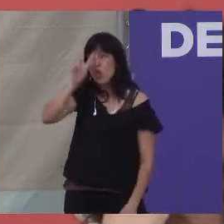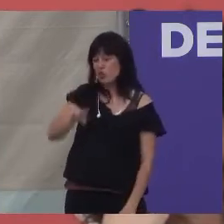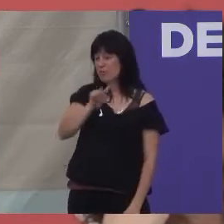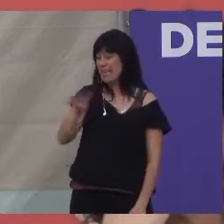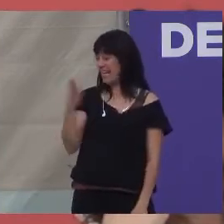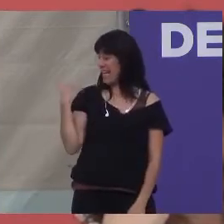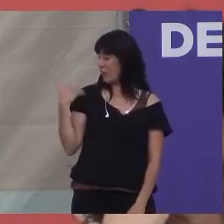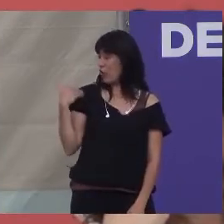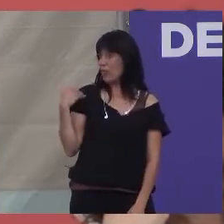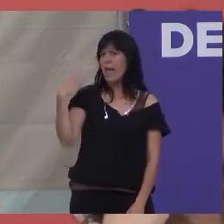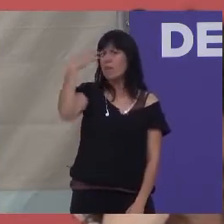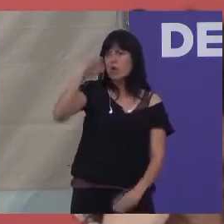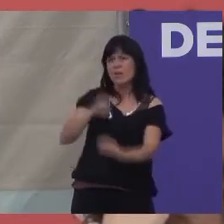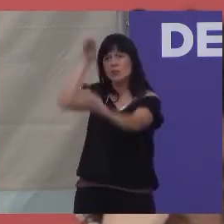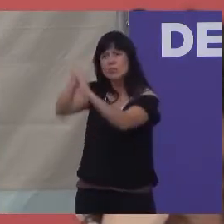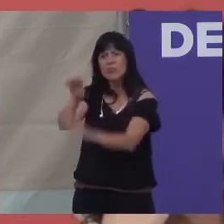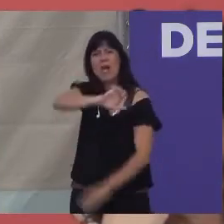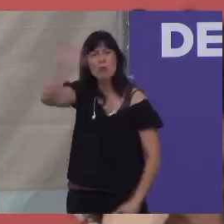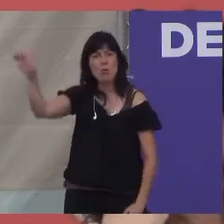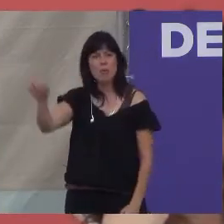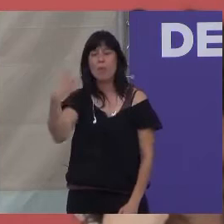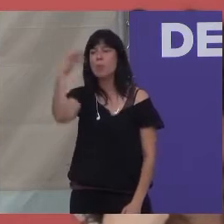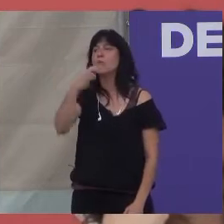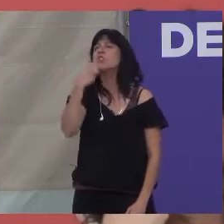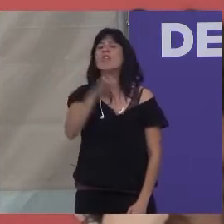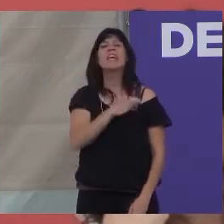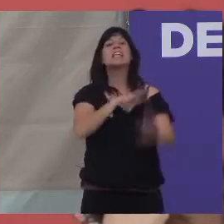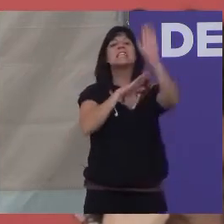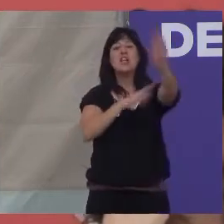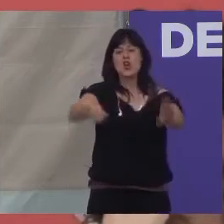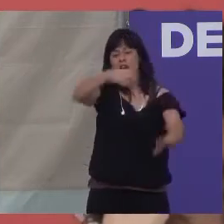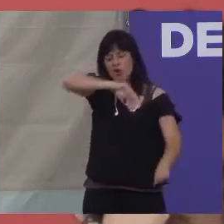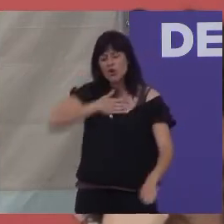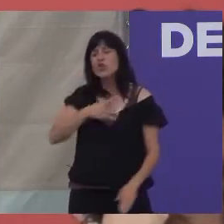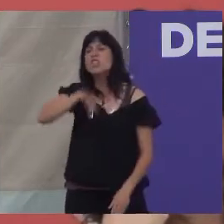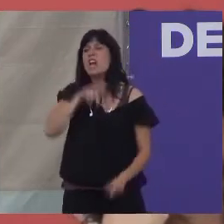Podemos llegó a Europa. Podemos dijo, señores, somos el pueblo,